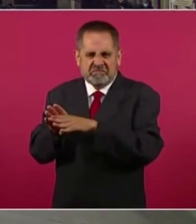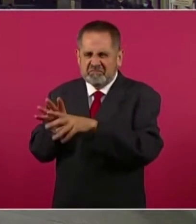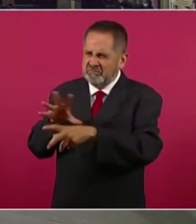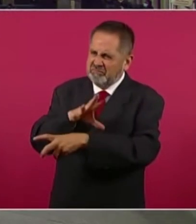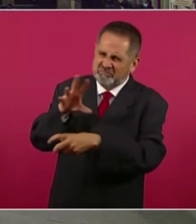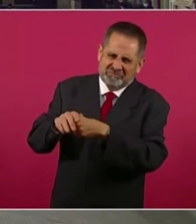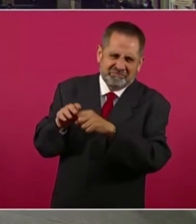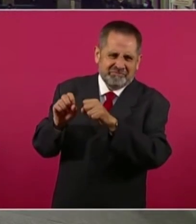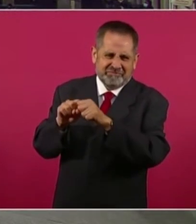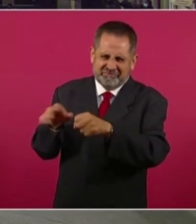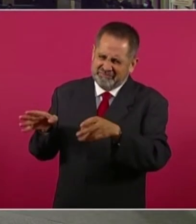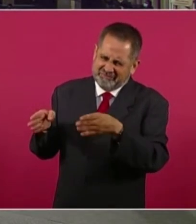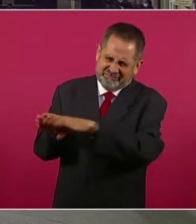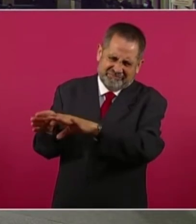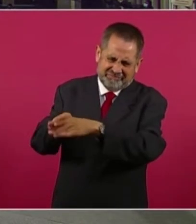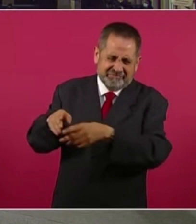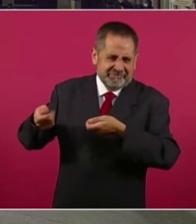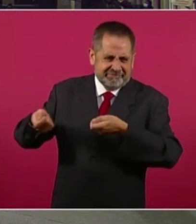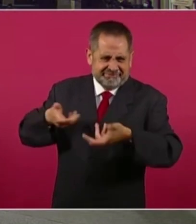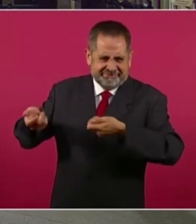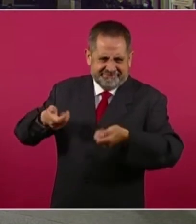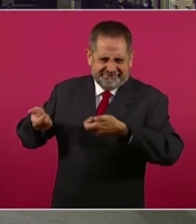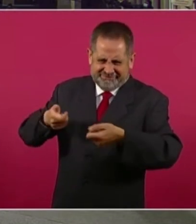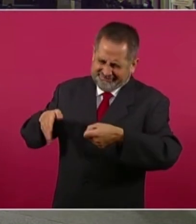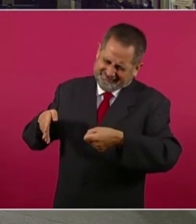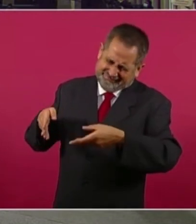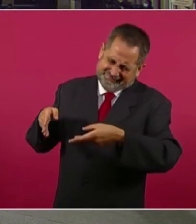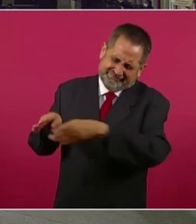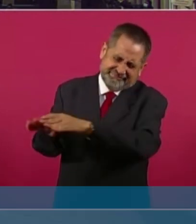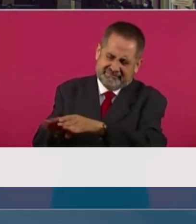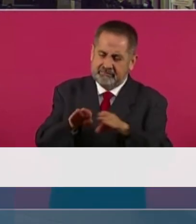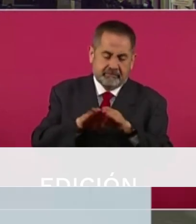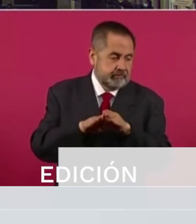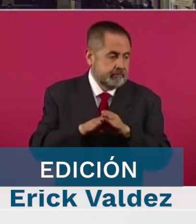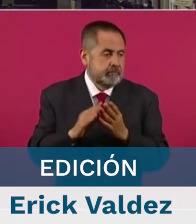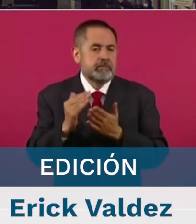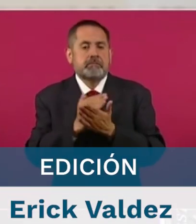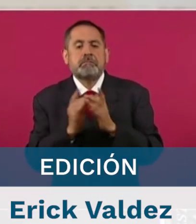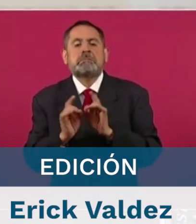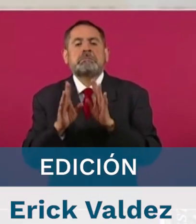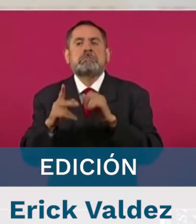sistema de ductos, ¿sí?